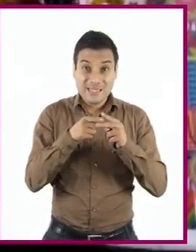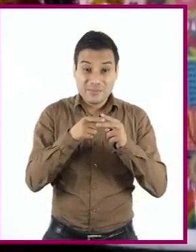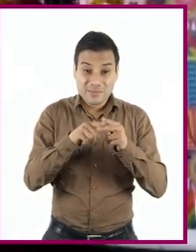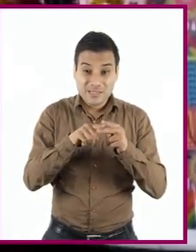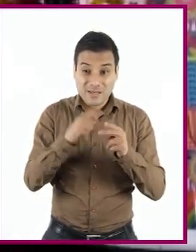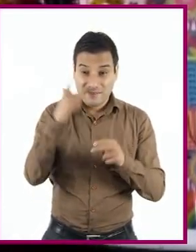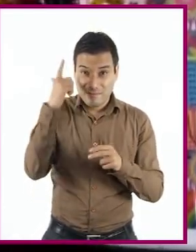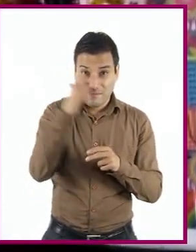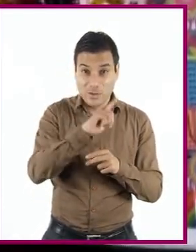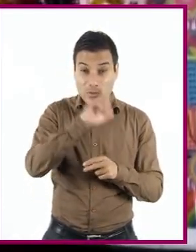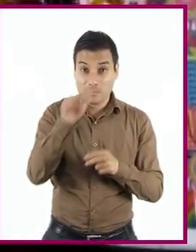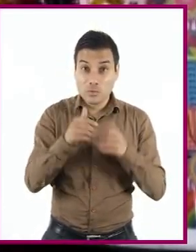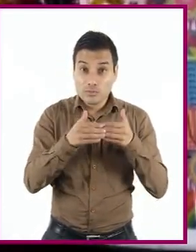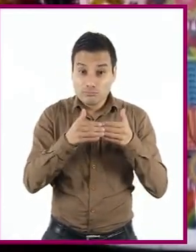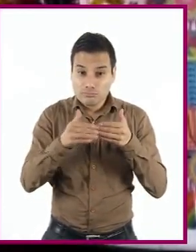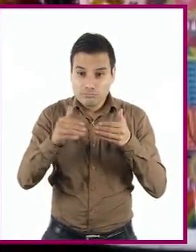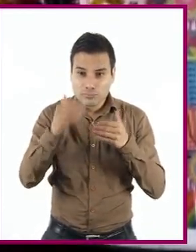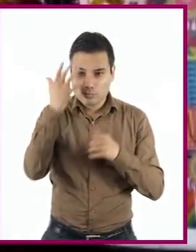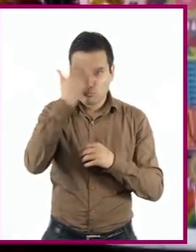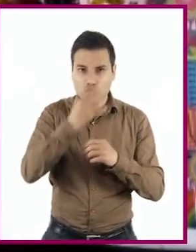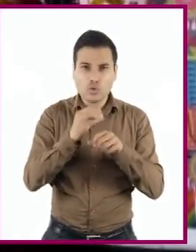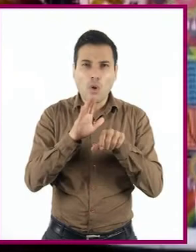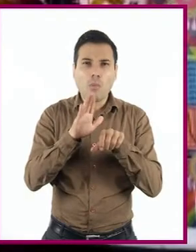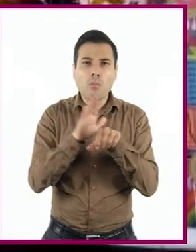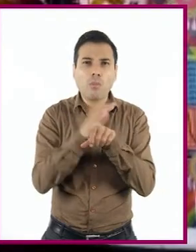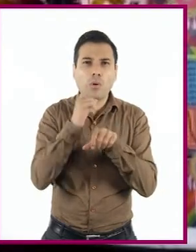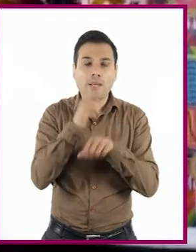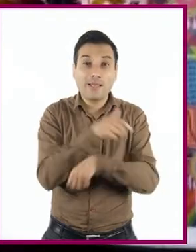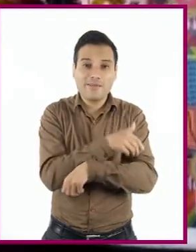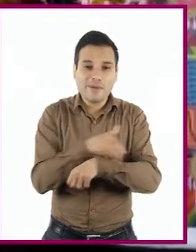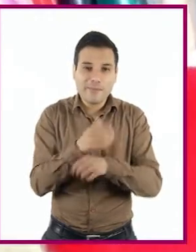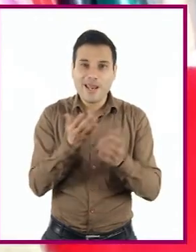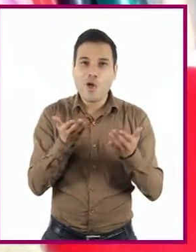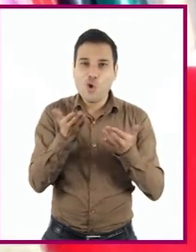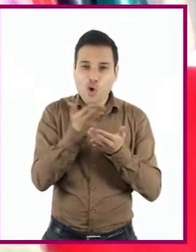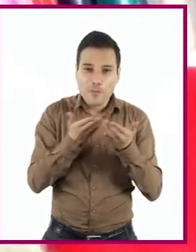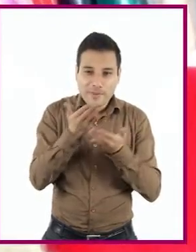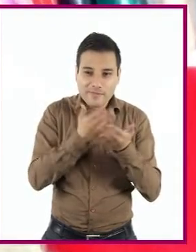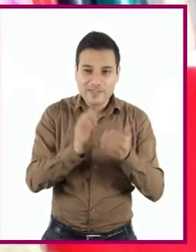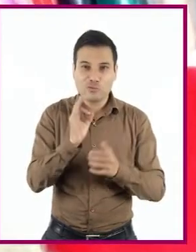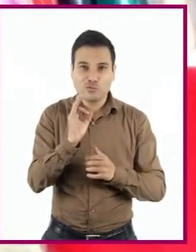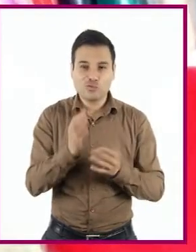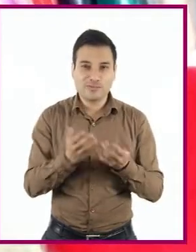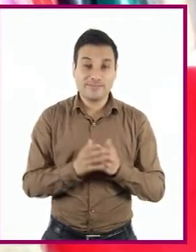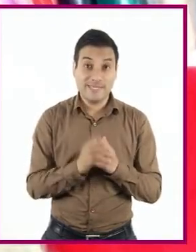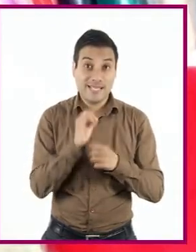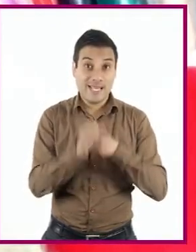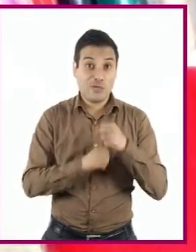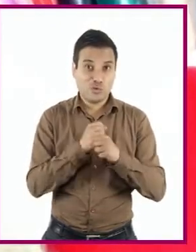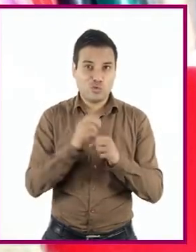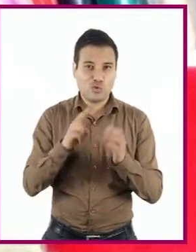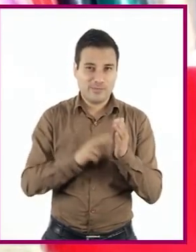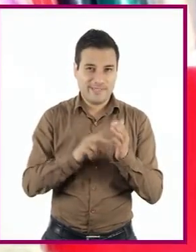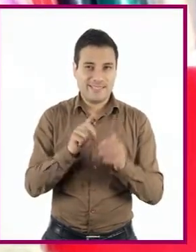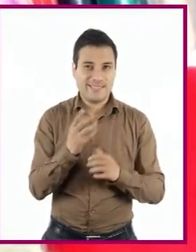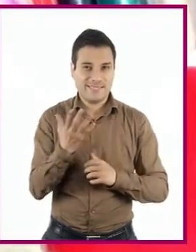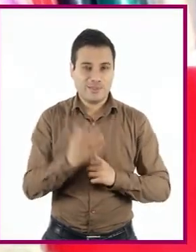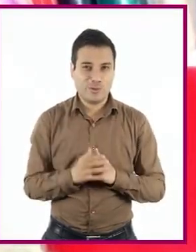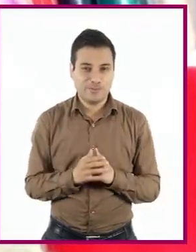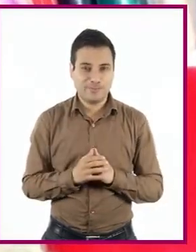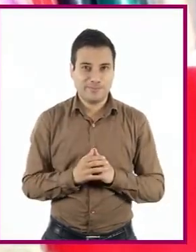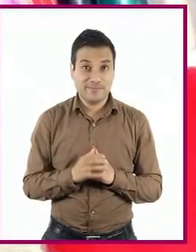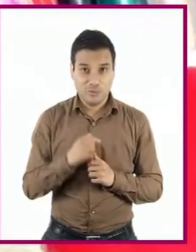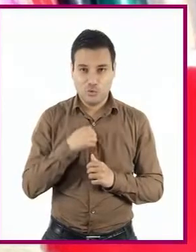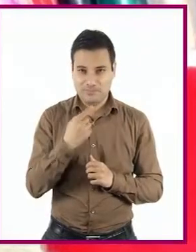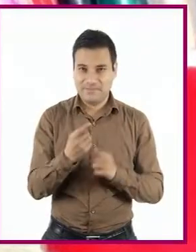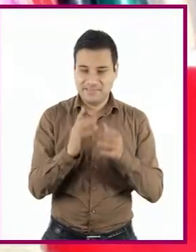se volvió algo muy bonito porque convivíamos más con la familia. Yo estoy en el año 2035. Les voy a